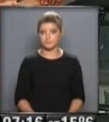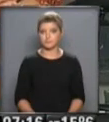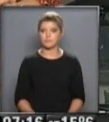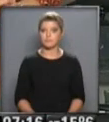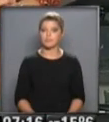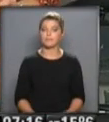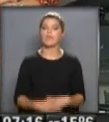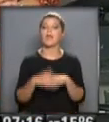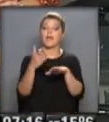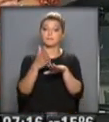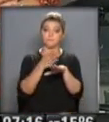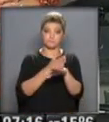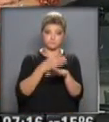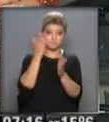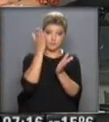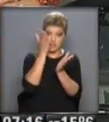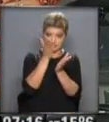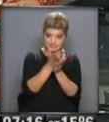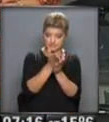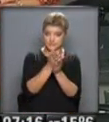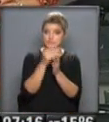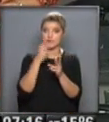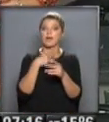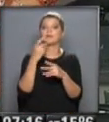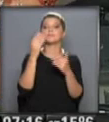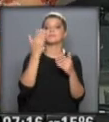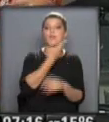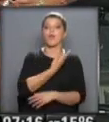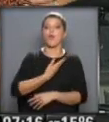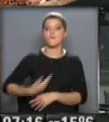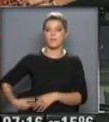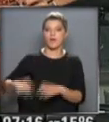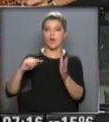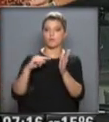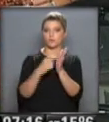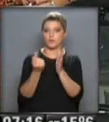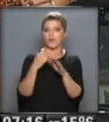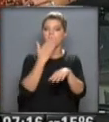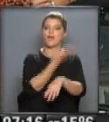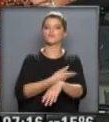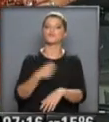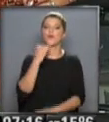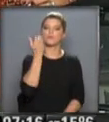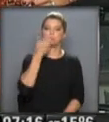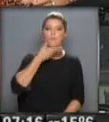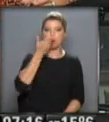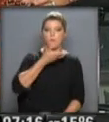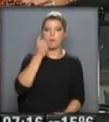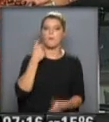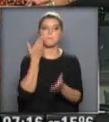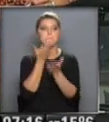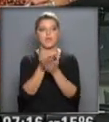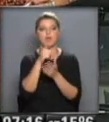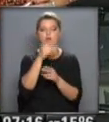Previo a conocerse la sentencia, habló el gobernador bonaerense Daniel Scioli. Había pedido máximo castigo para los responsables del